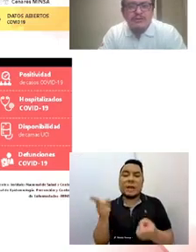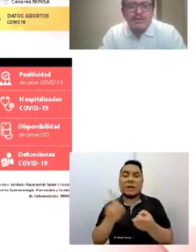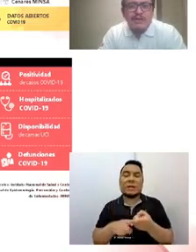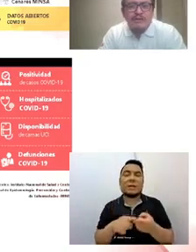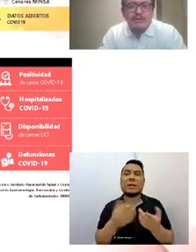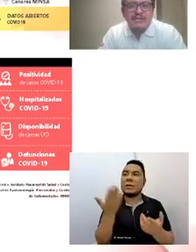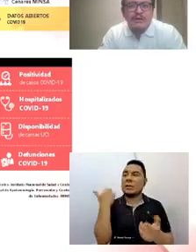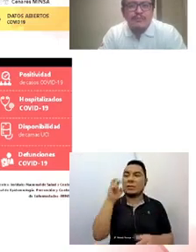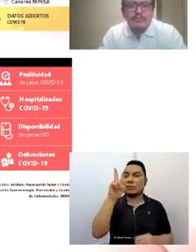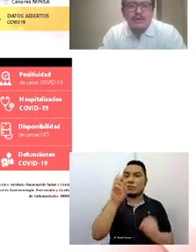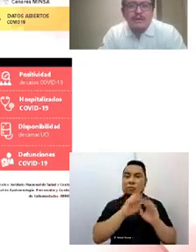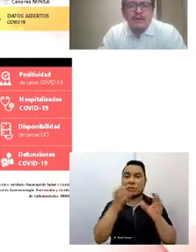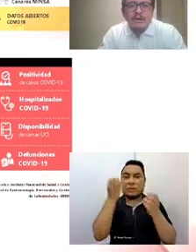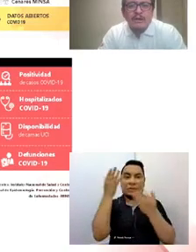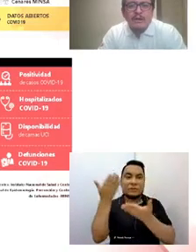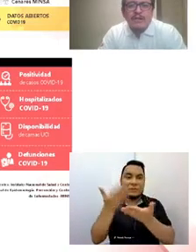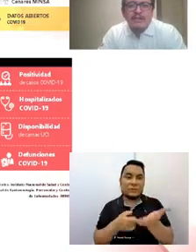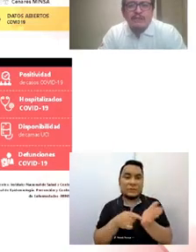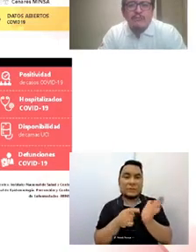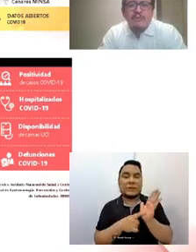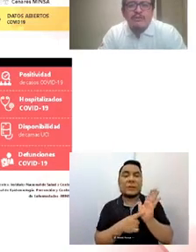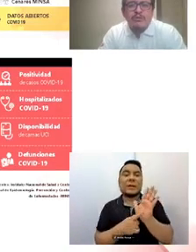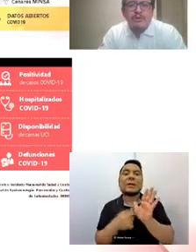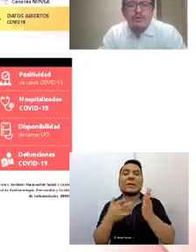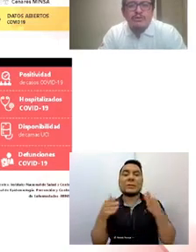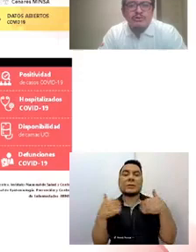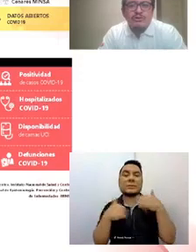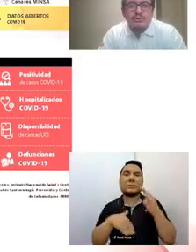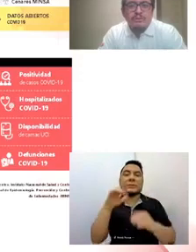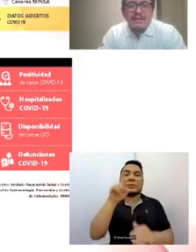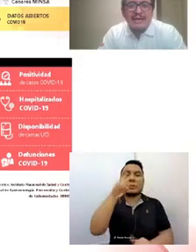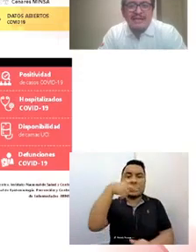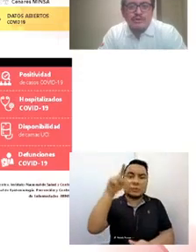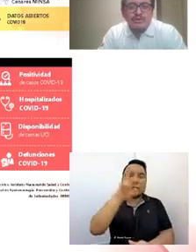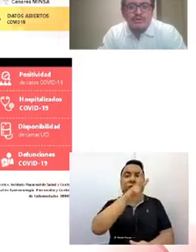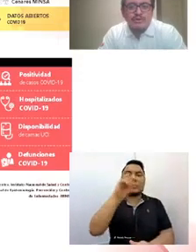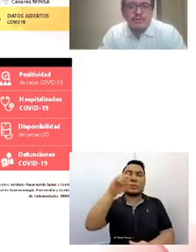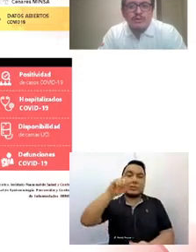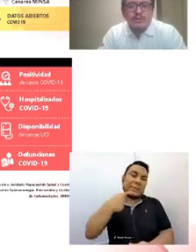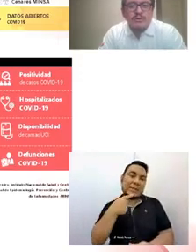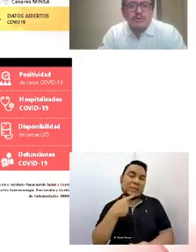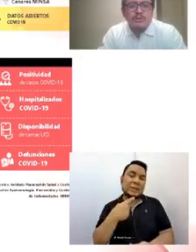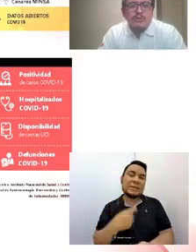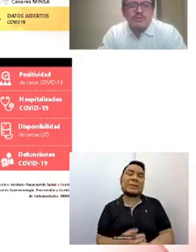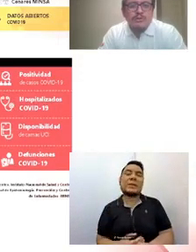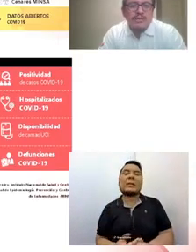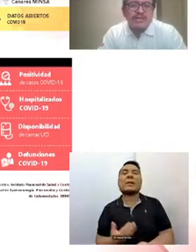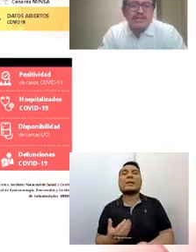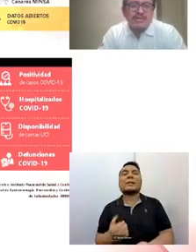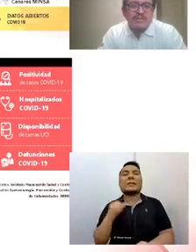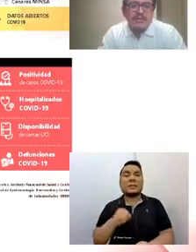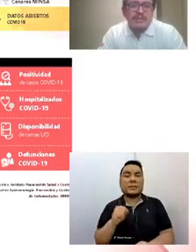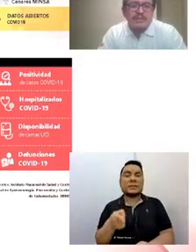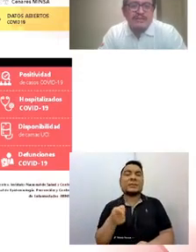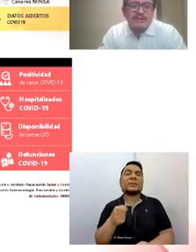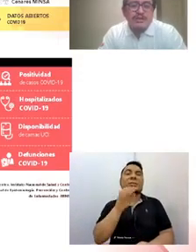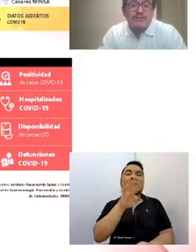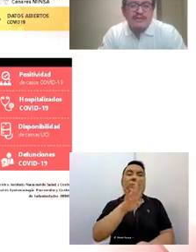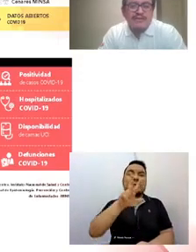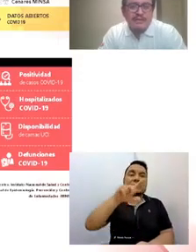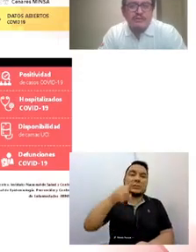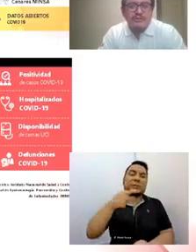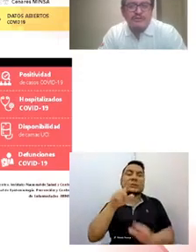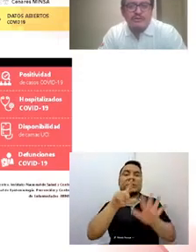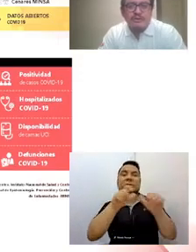que es la información que he actualizado, ya tenemos más de 1.200.000 casos, ¿no? Con